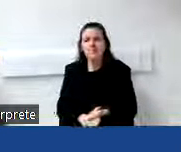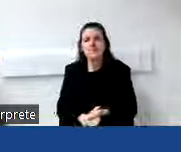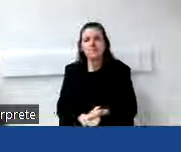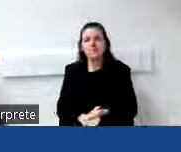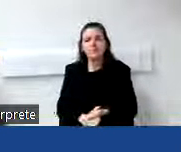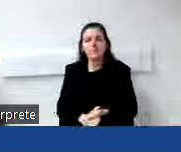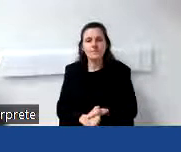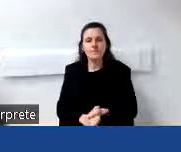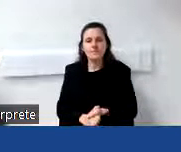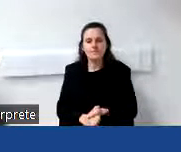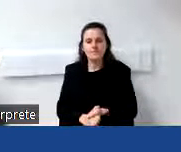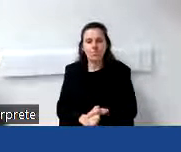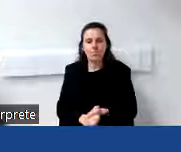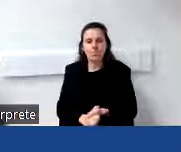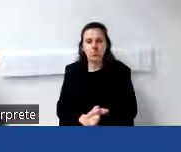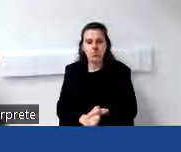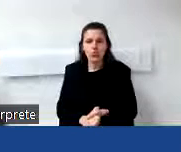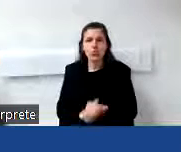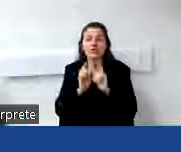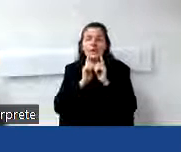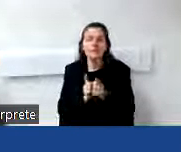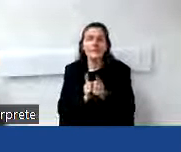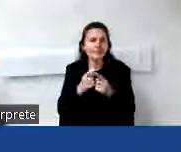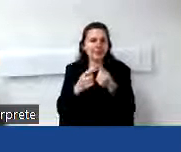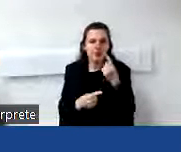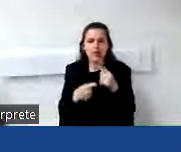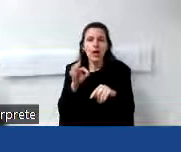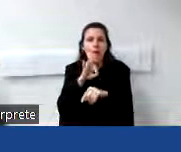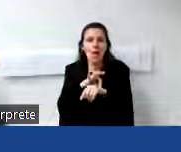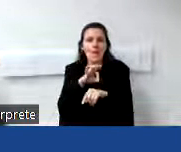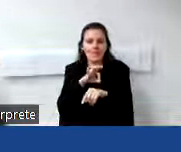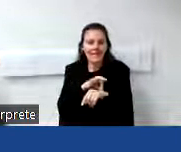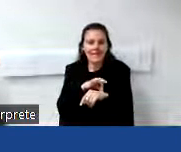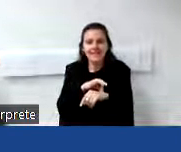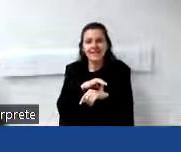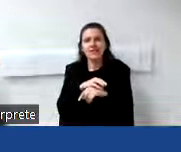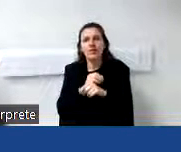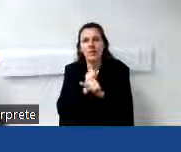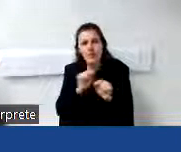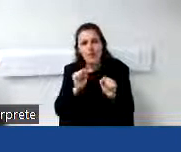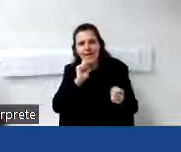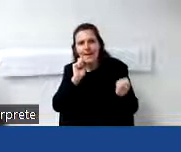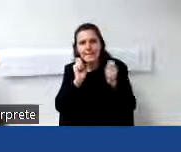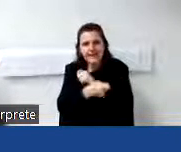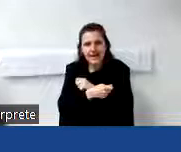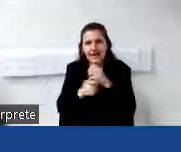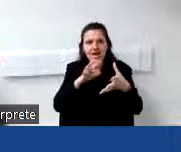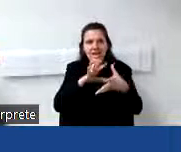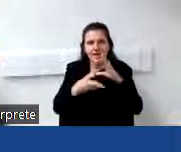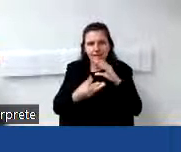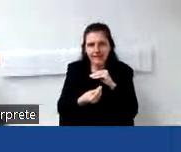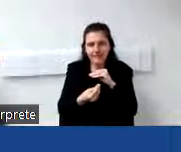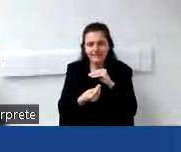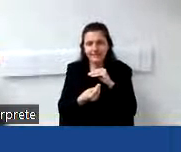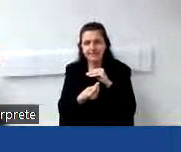instrumental médico que no es accesible, que puedan ser regulables, que puedan ser también que cumplan con las condiciones para